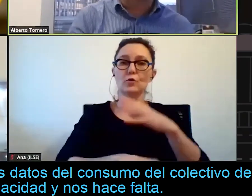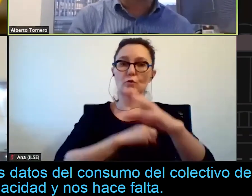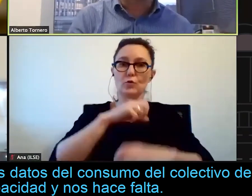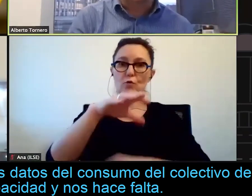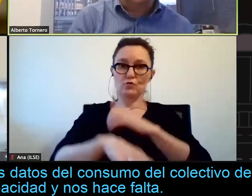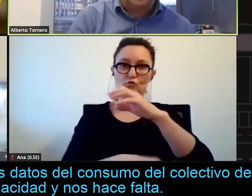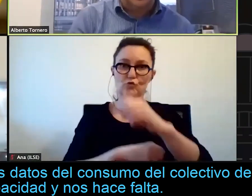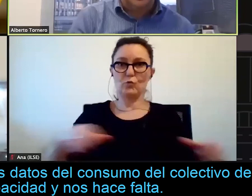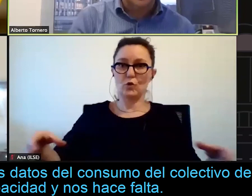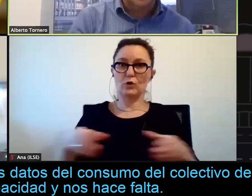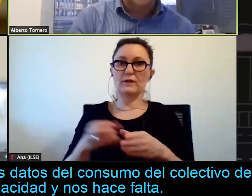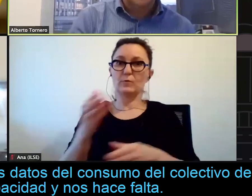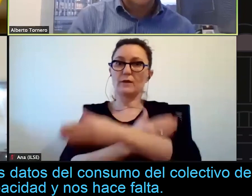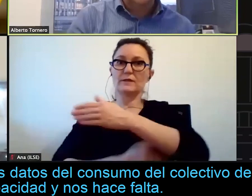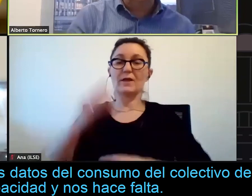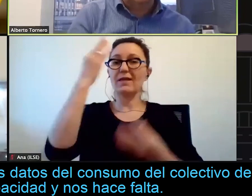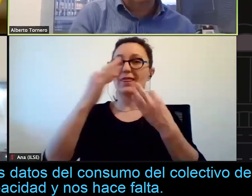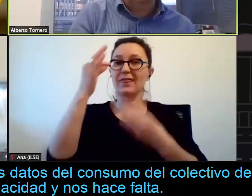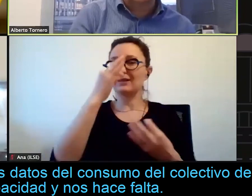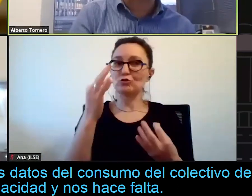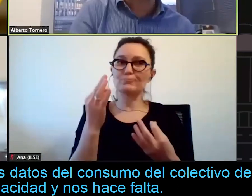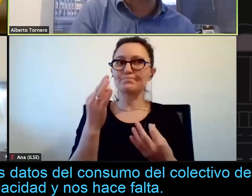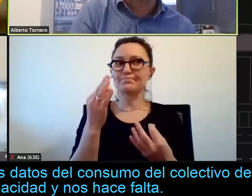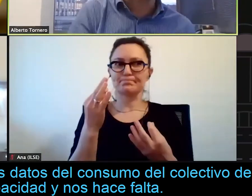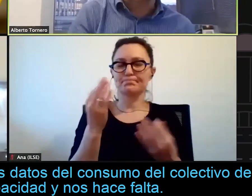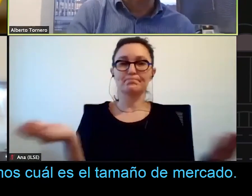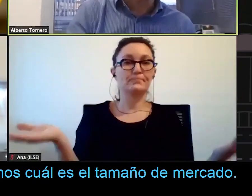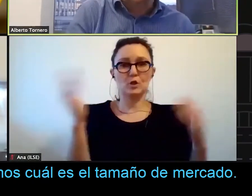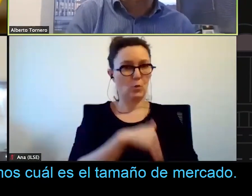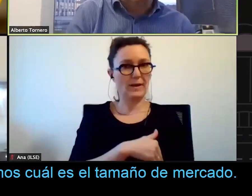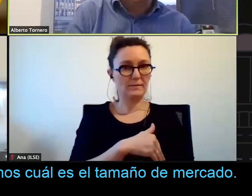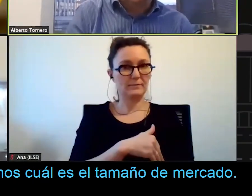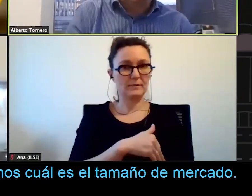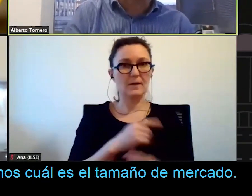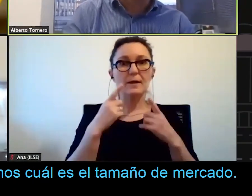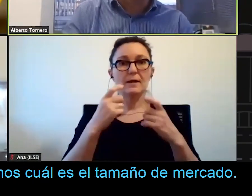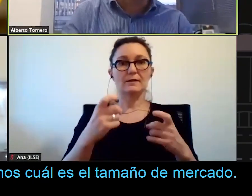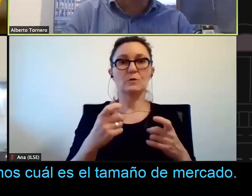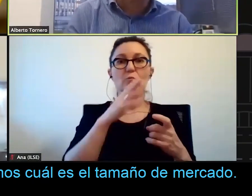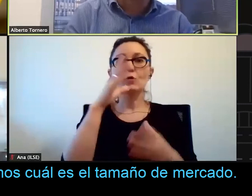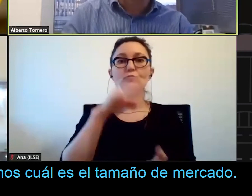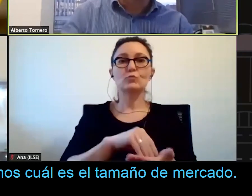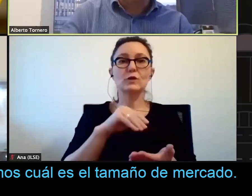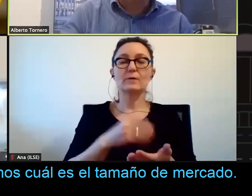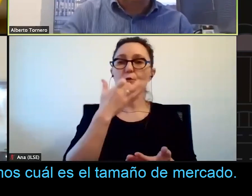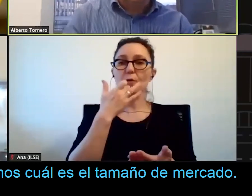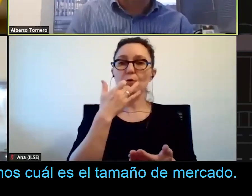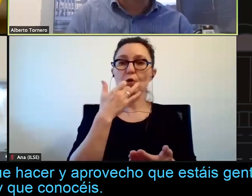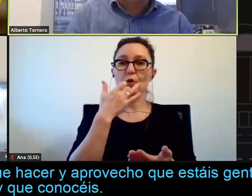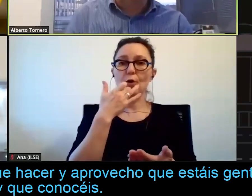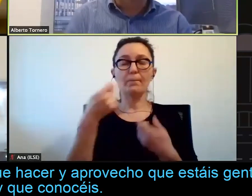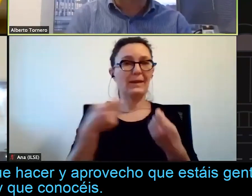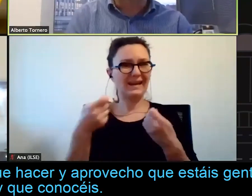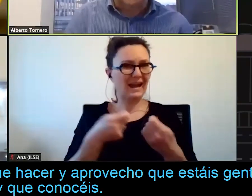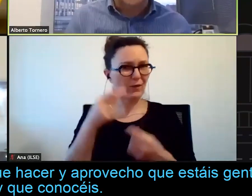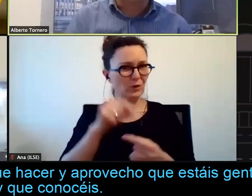colectivo de personas con discapacidad y nos hacen falta. Y eso tú y yo lo sabemos porque muchas de las empresas que decimos cuál es el tamaño del mercado, creo que ahí